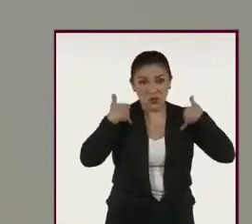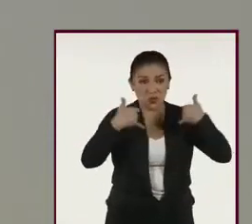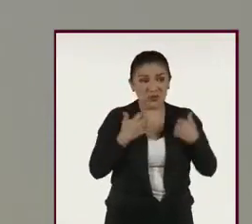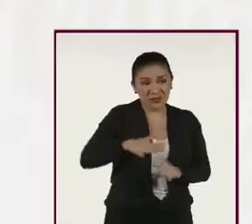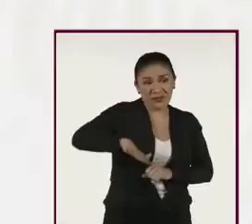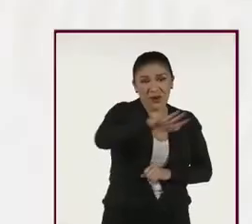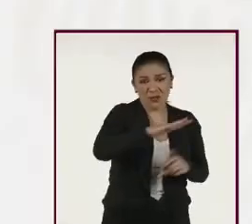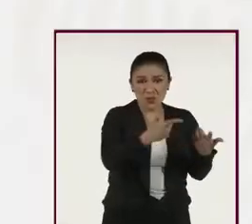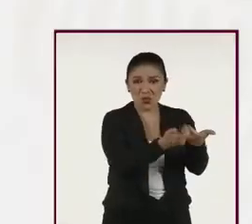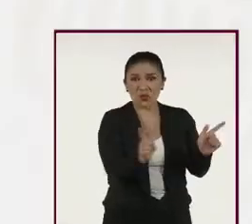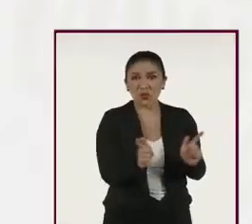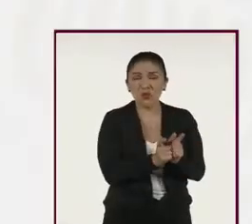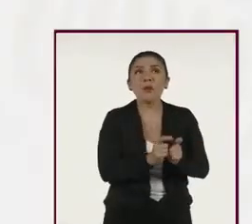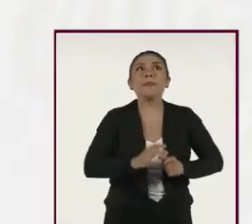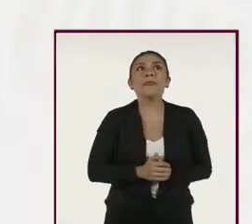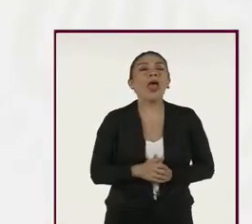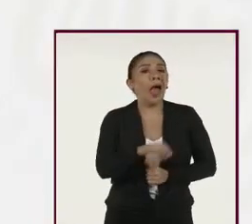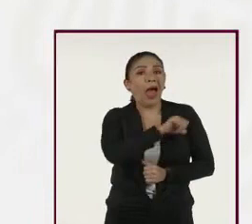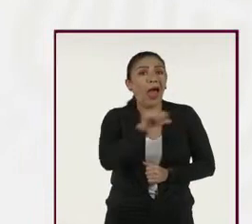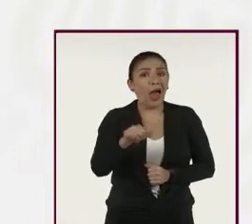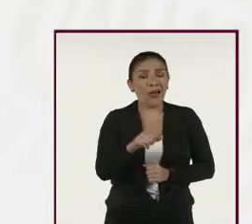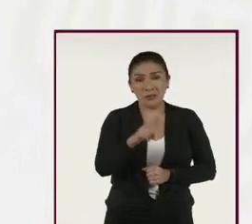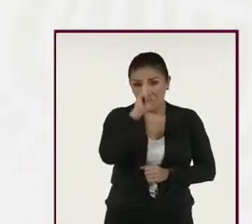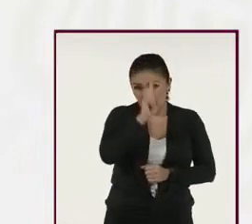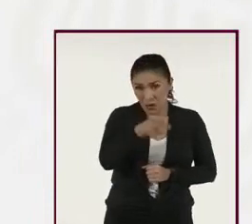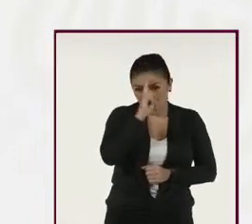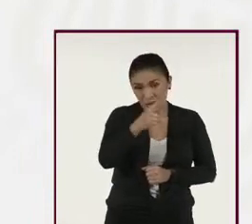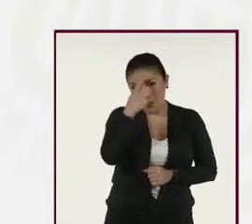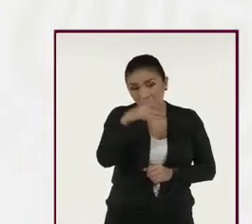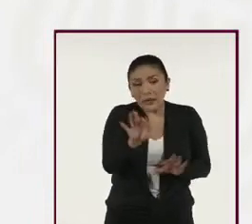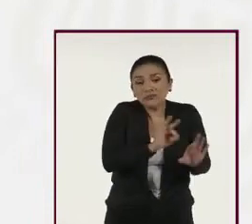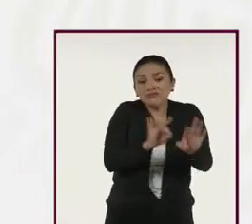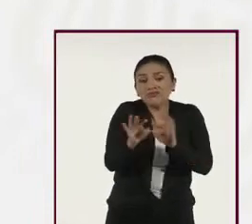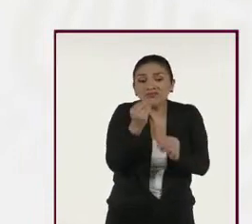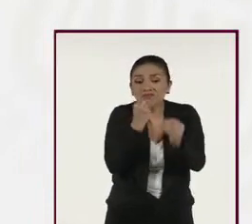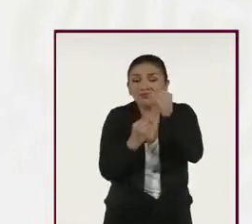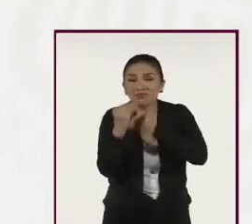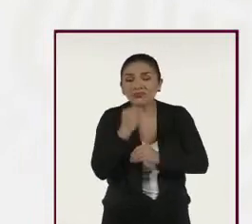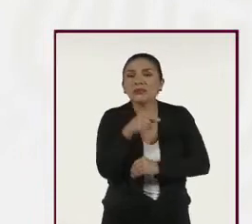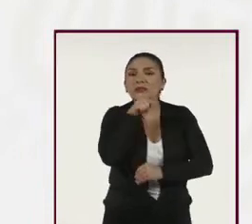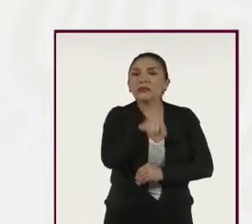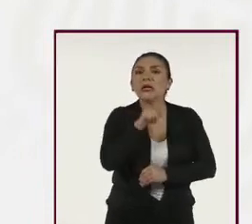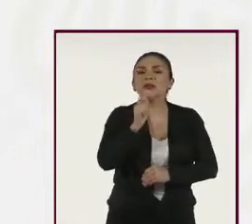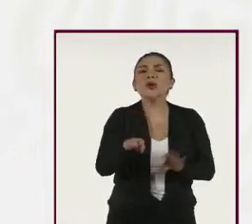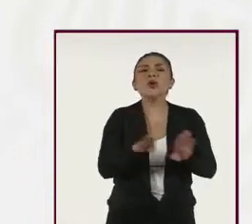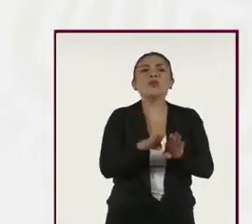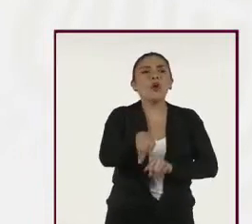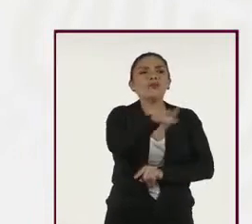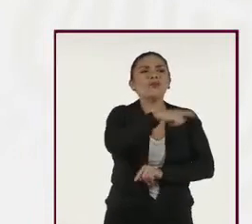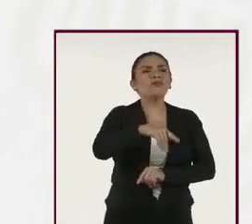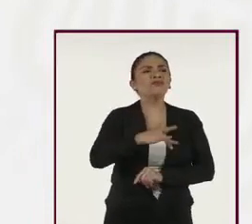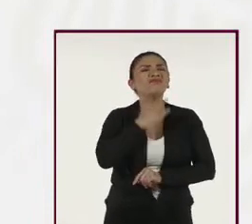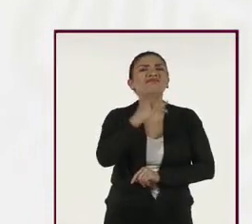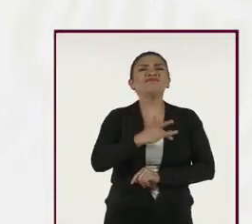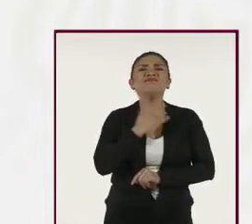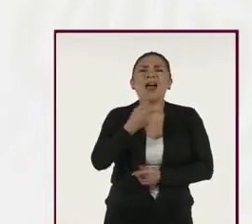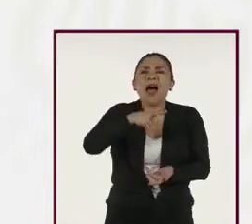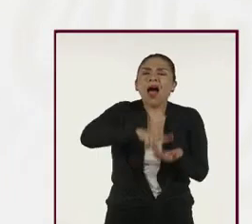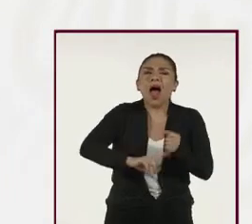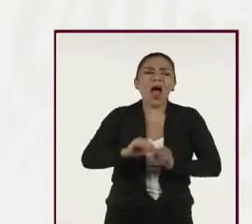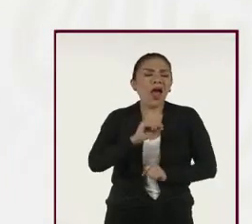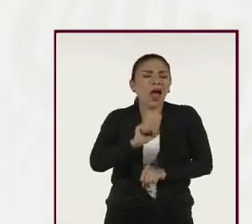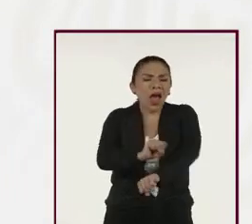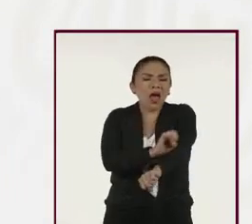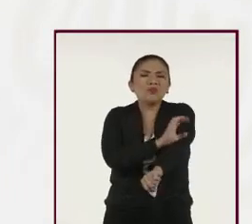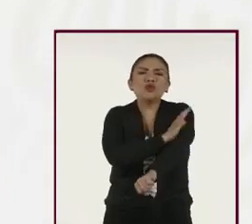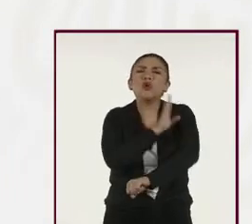que las conductas restrictivas en la toma de alimentos van a ser representaciones no verbales de un malestar emocional.